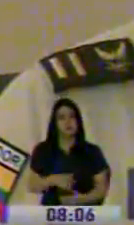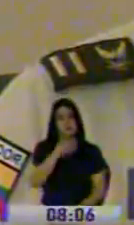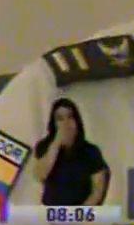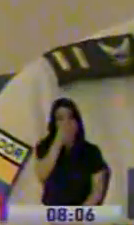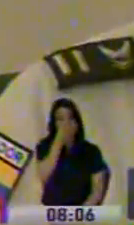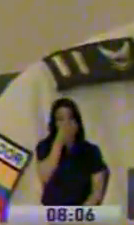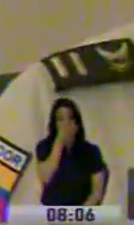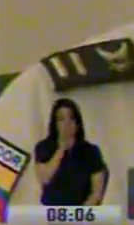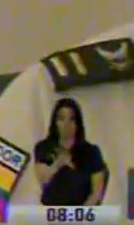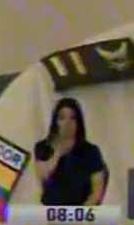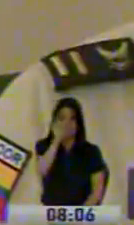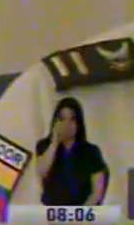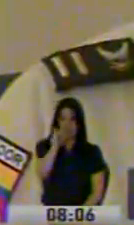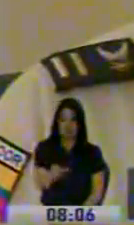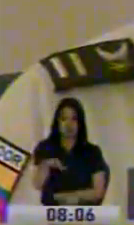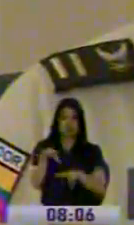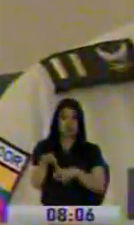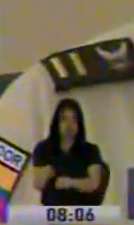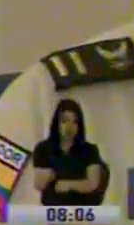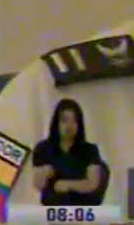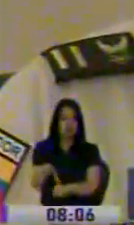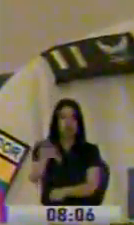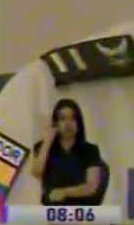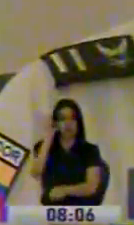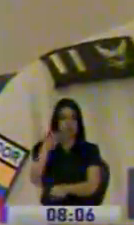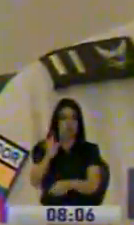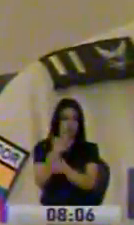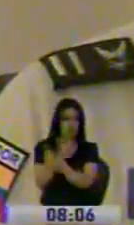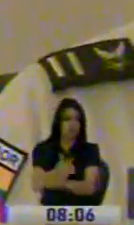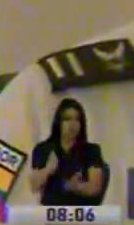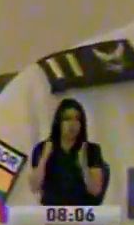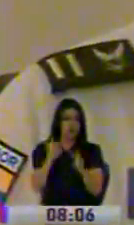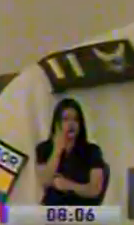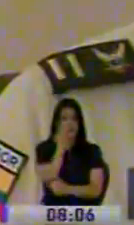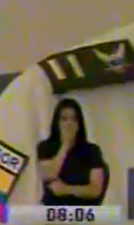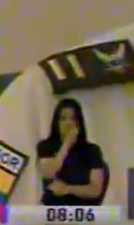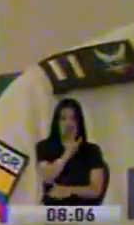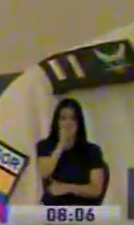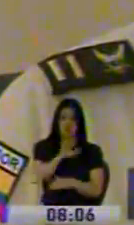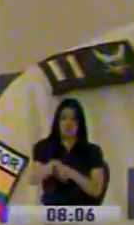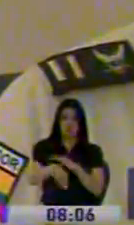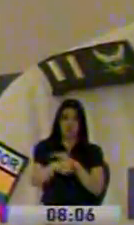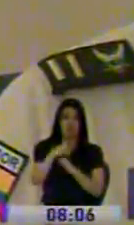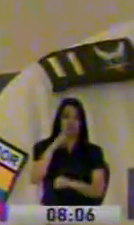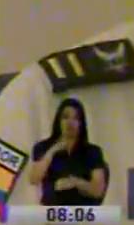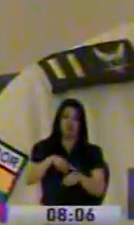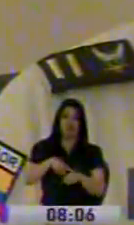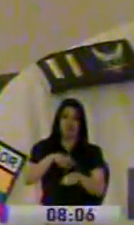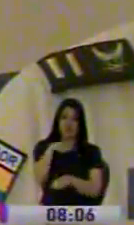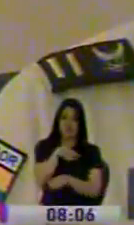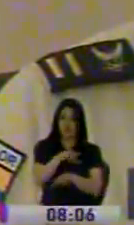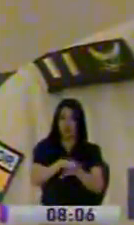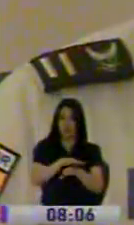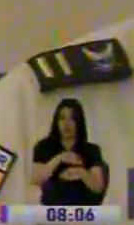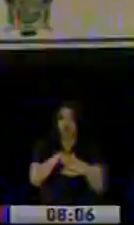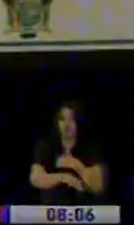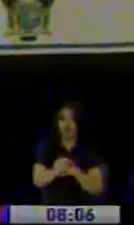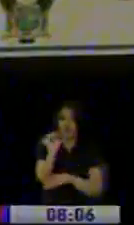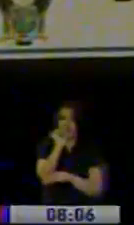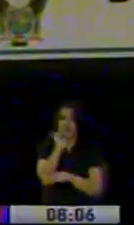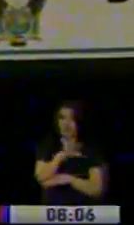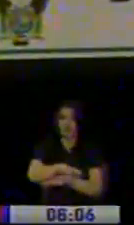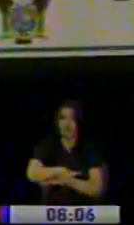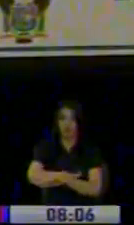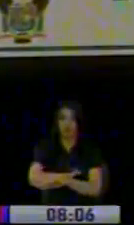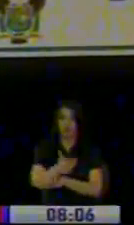localización de la persona que se encontraba secuestrada y de los tres individuos afroecuatorianos que estaban en el vehículo. De los